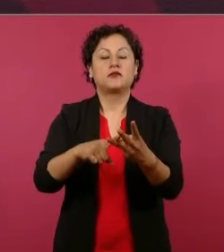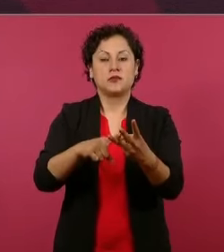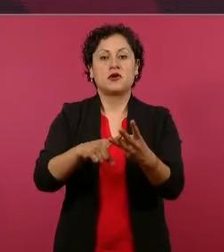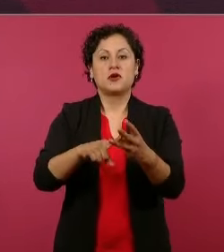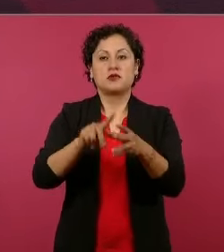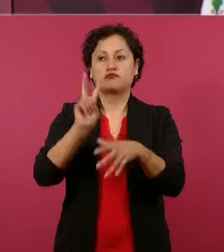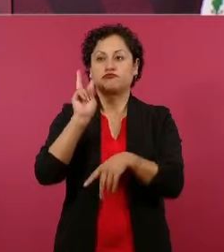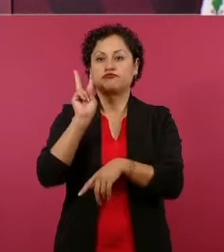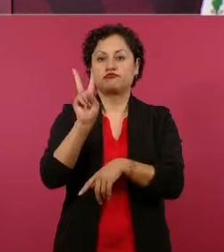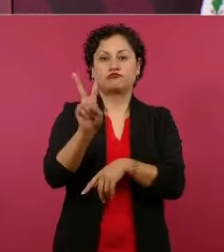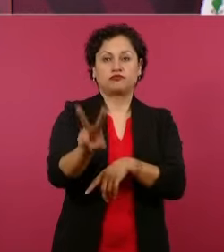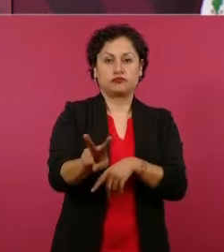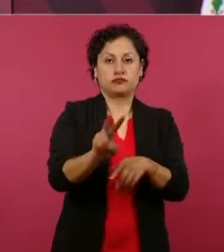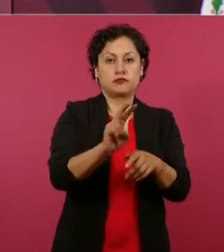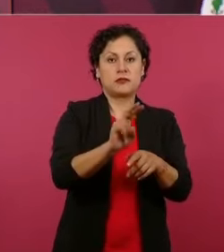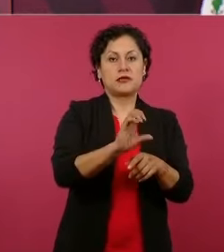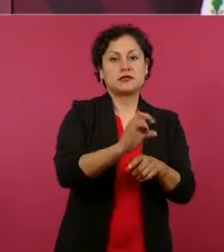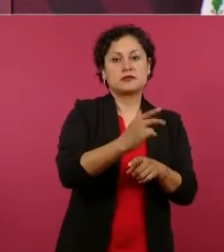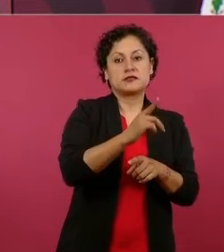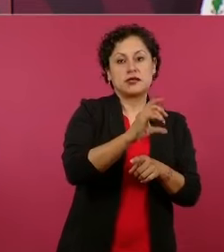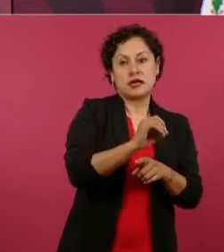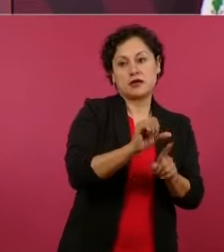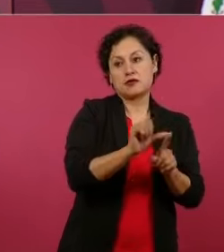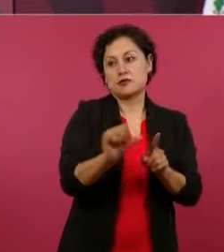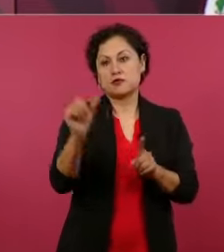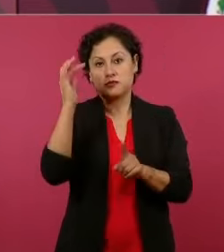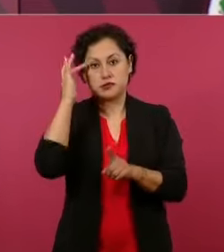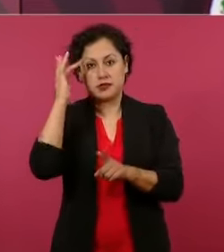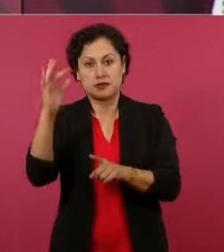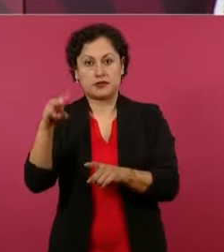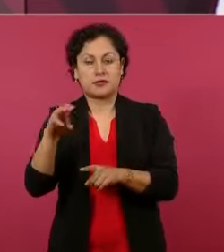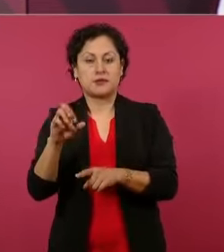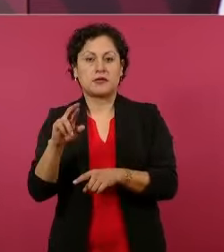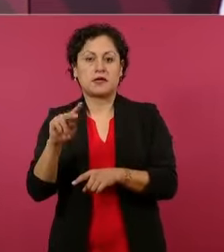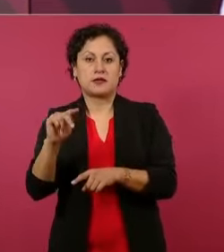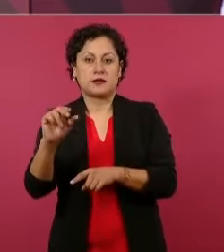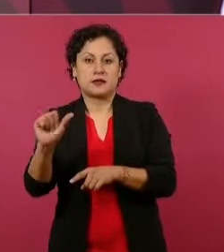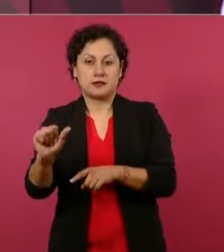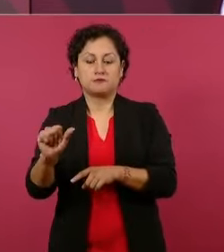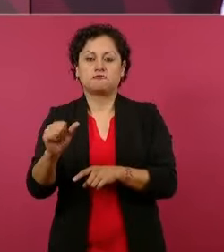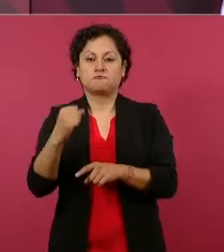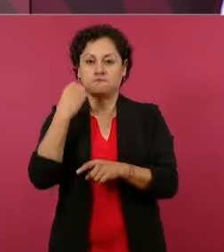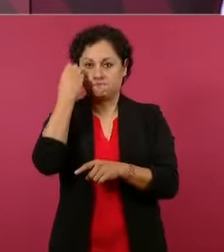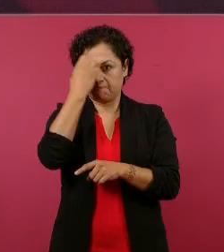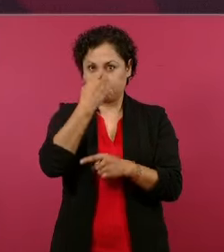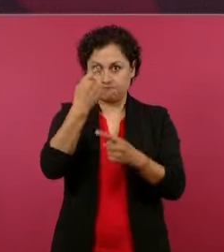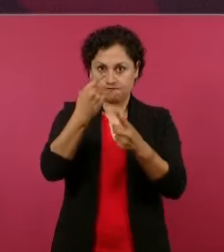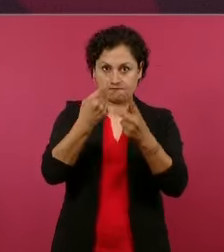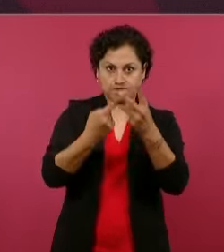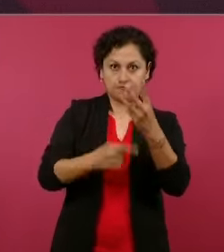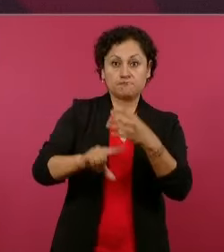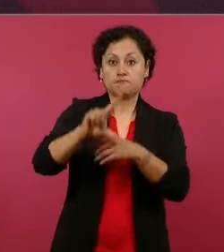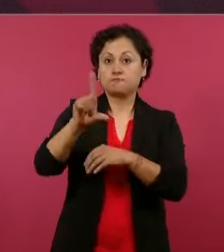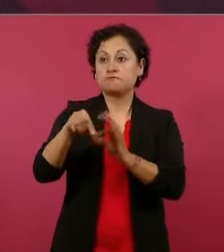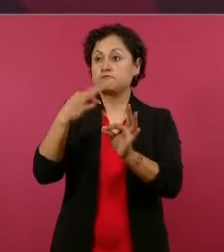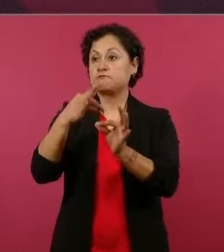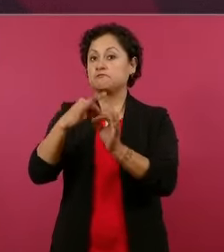Chalco Santa Marta y de ahí salgo a Baja